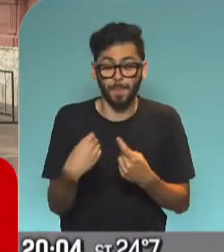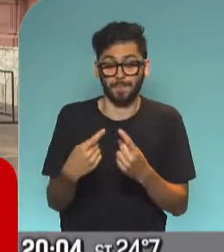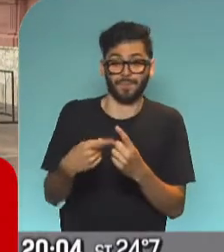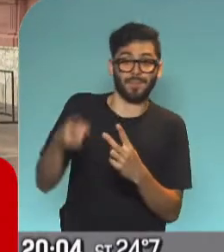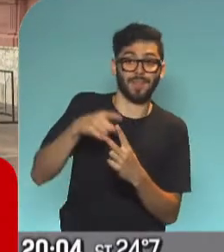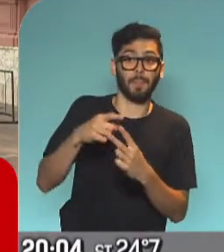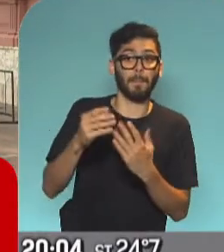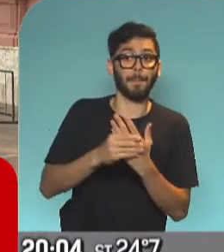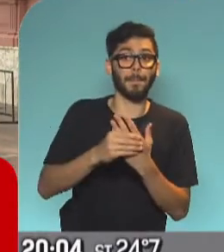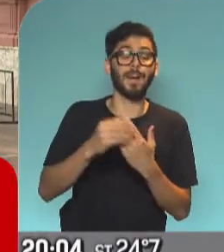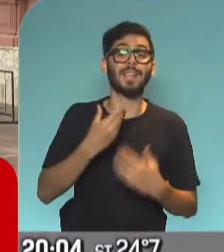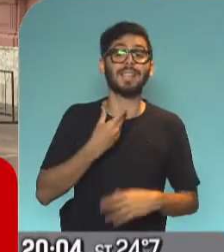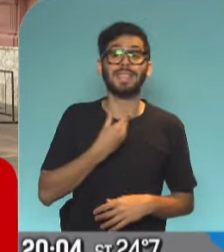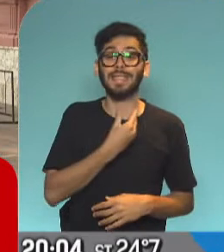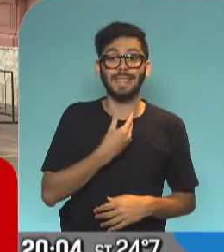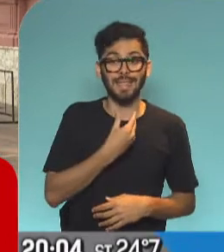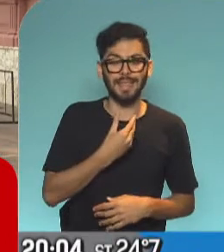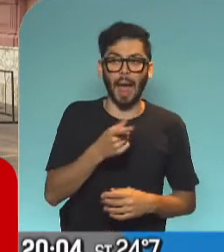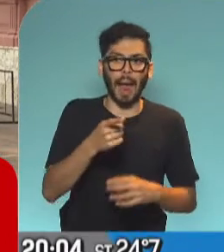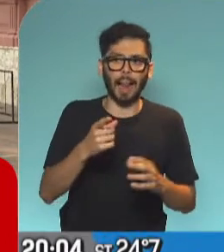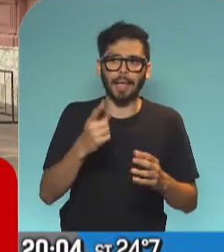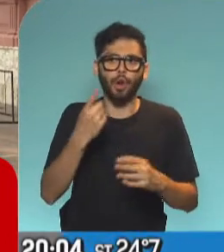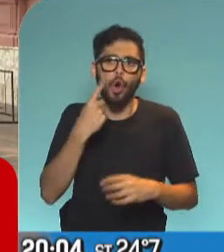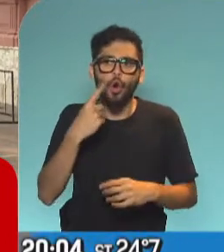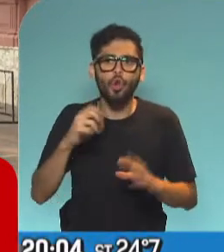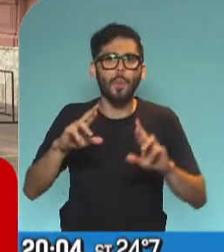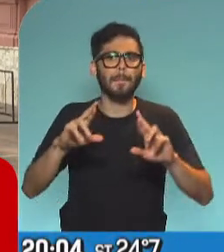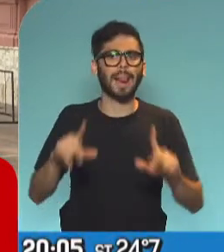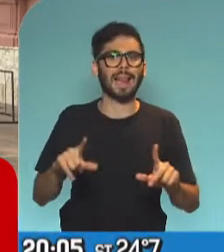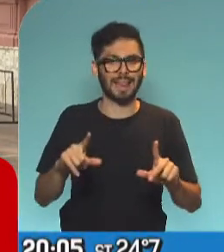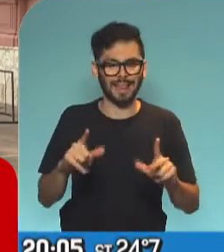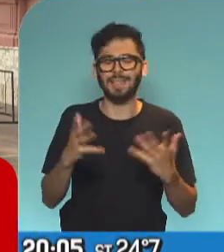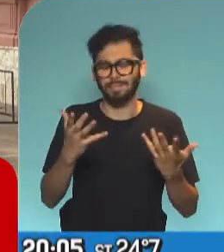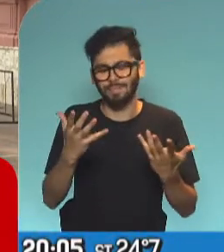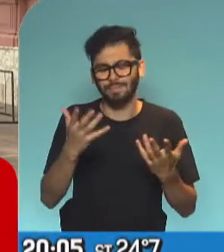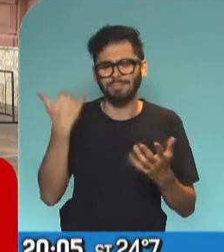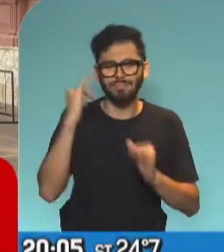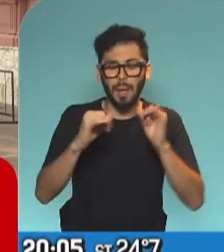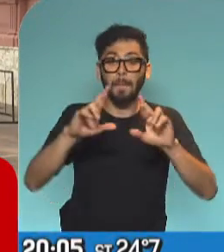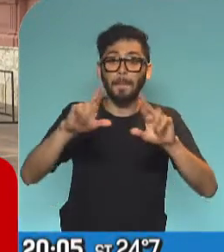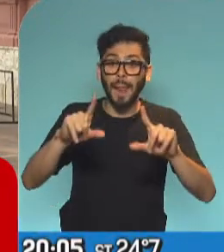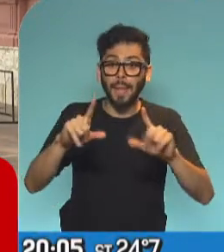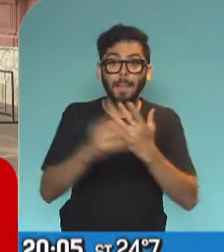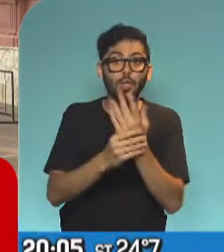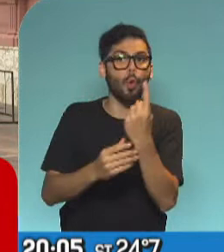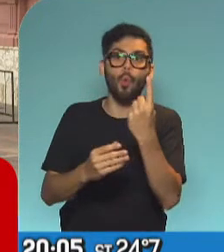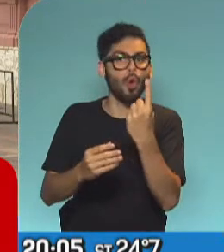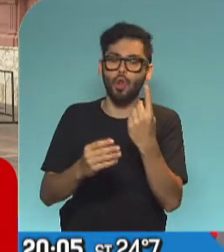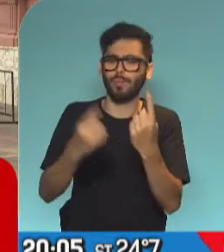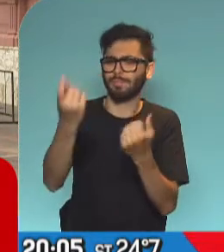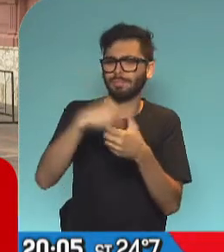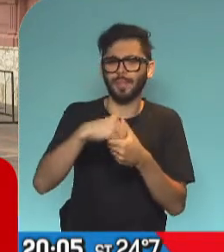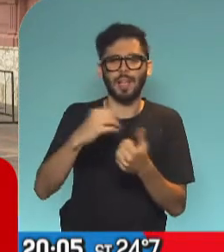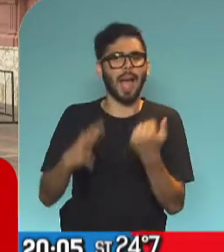de supervisar todo este plan, un plan que, bueno, por supuesto venimos contando, es interministerial, está Santiago